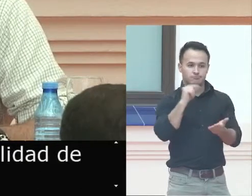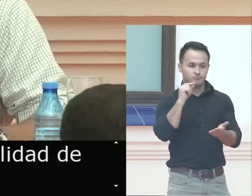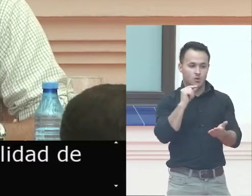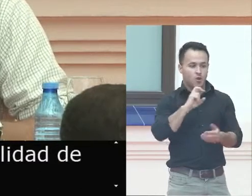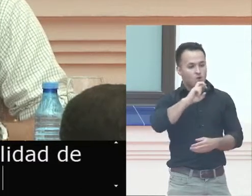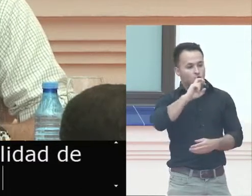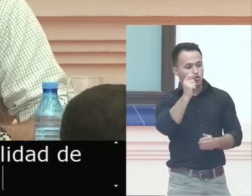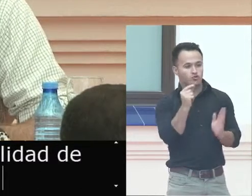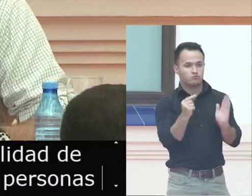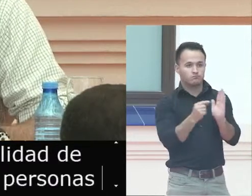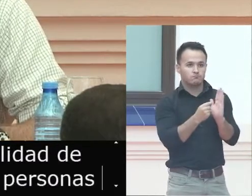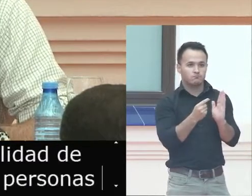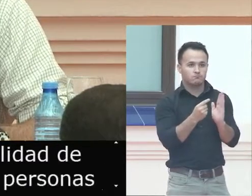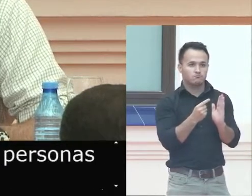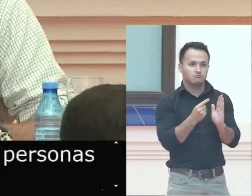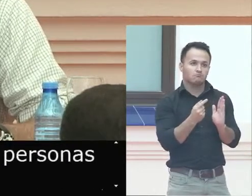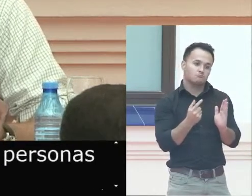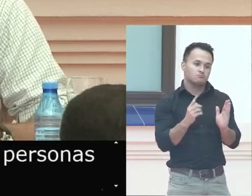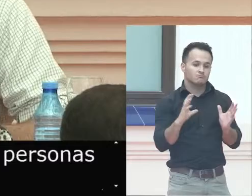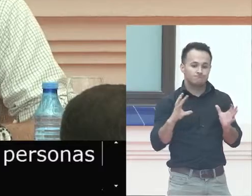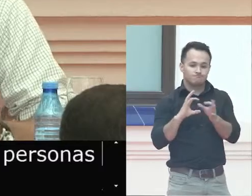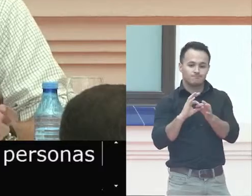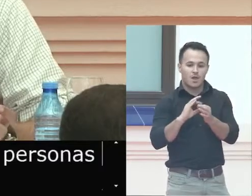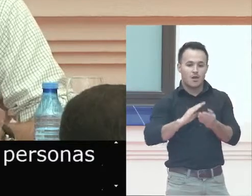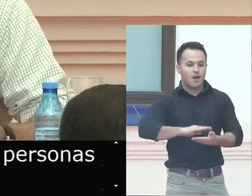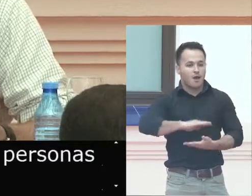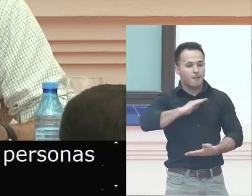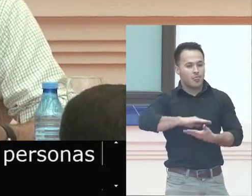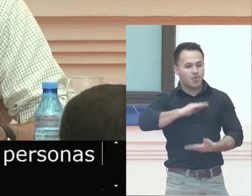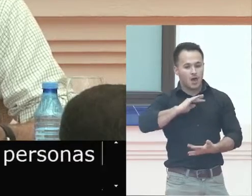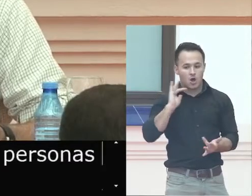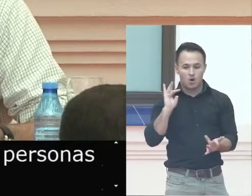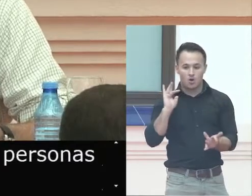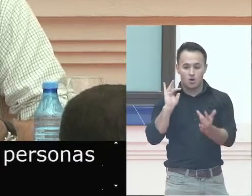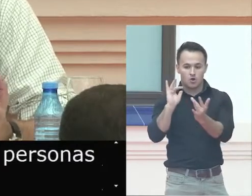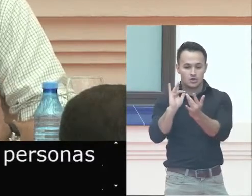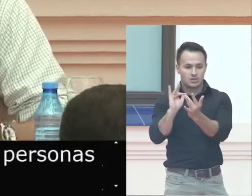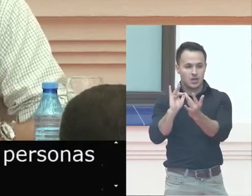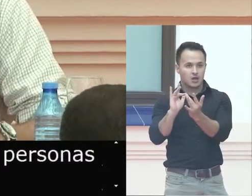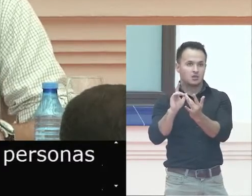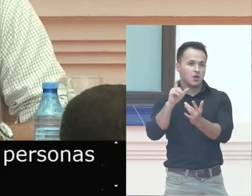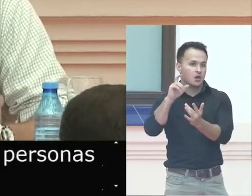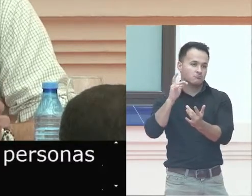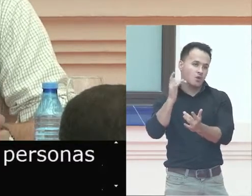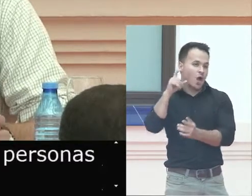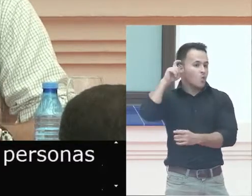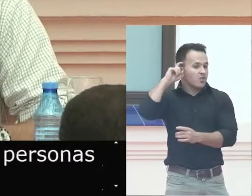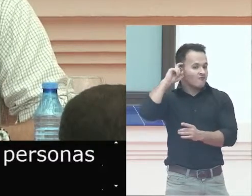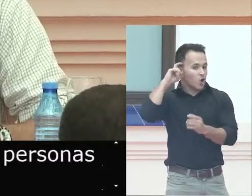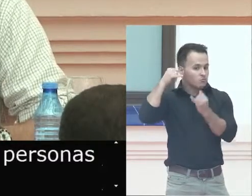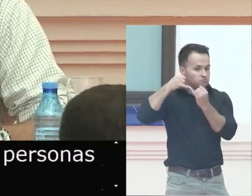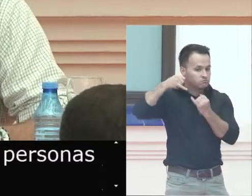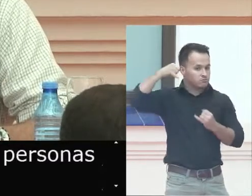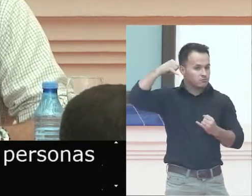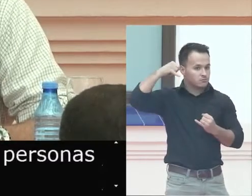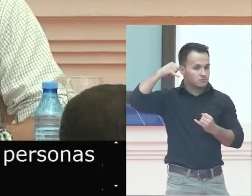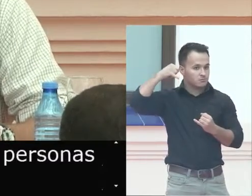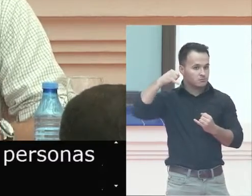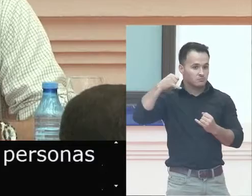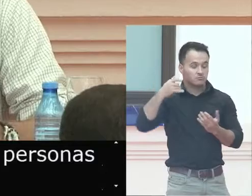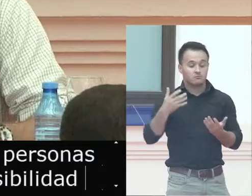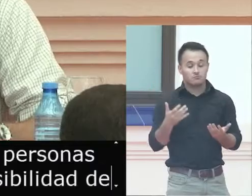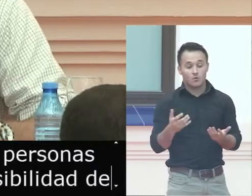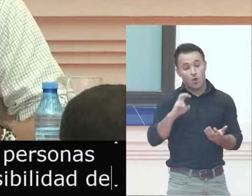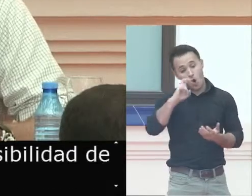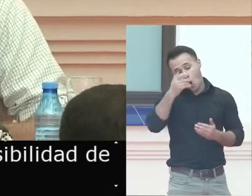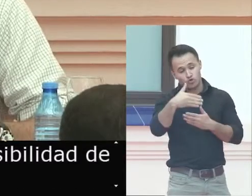otro tiene que ver con la capacidad de conectarse con audífonos, si es un producto hardware. Y